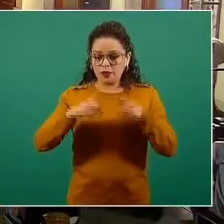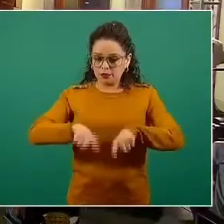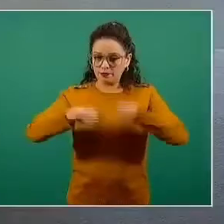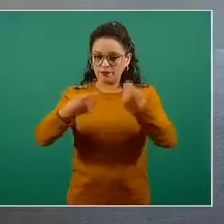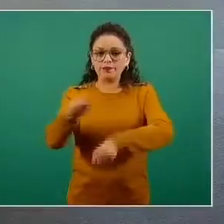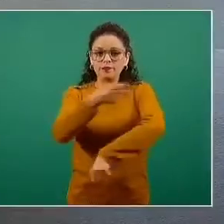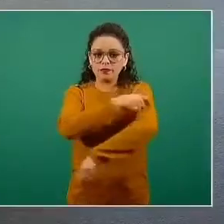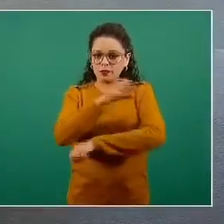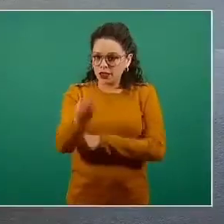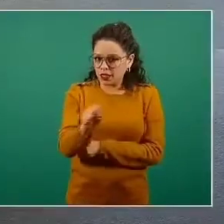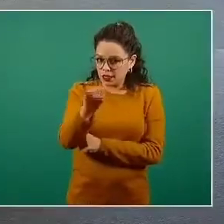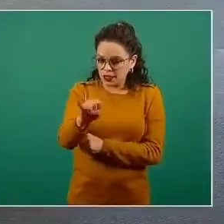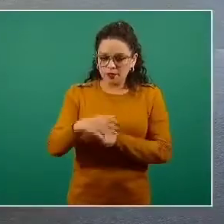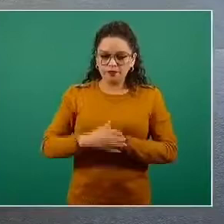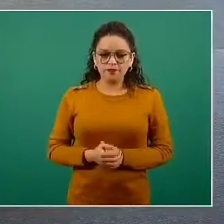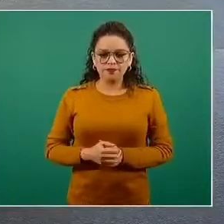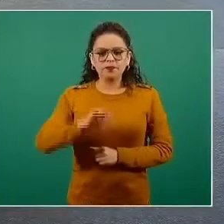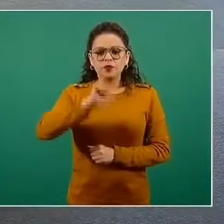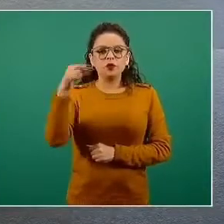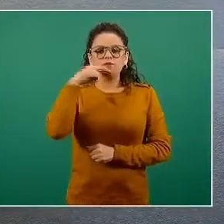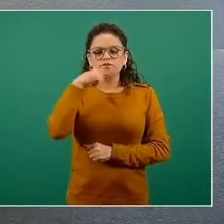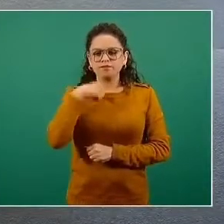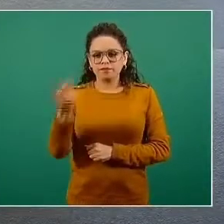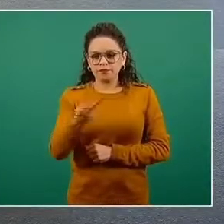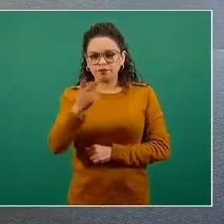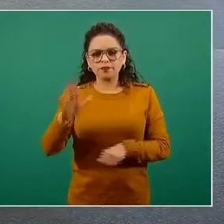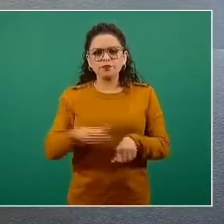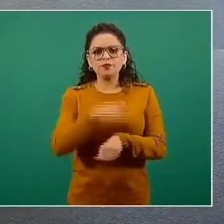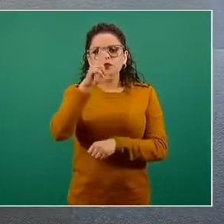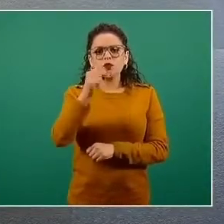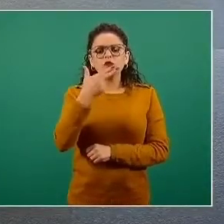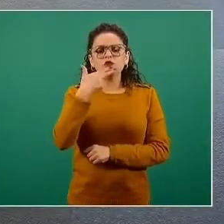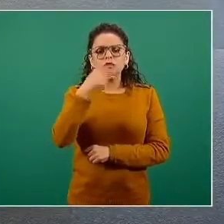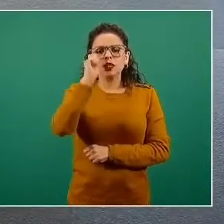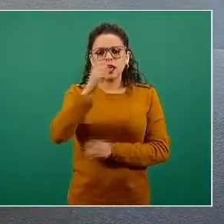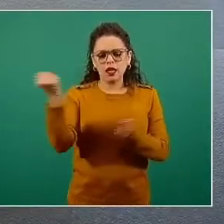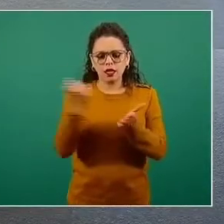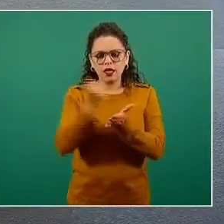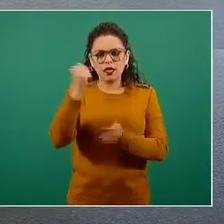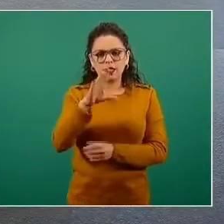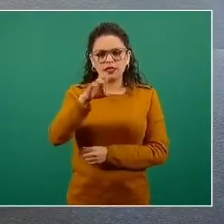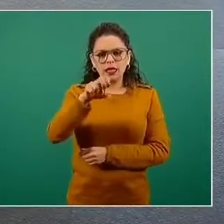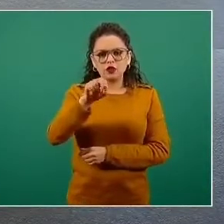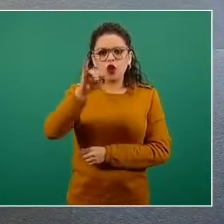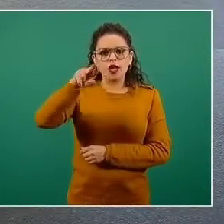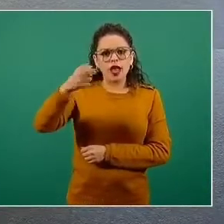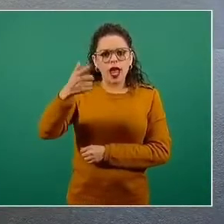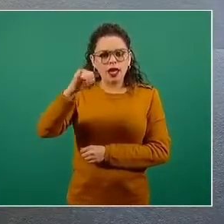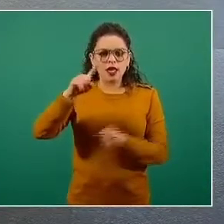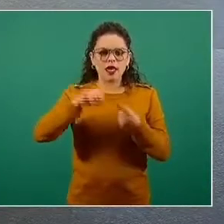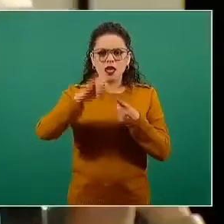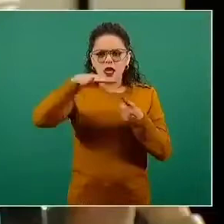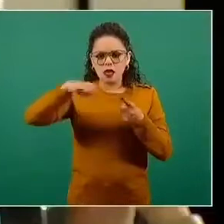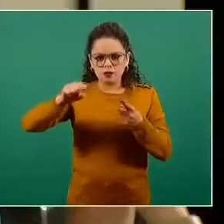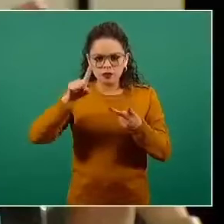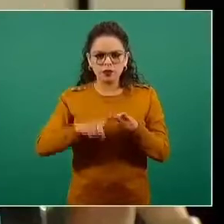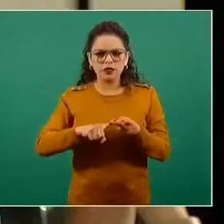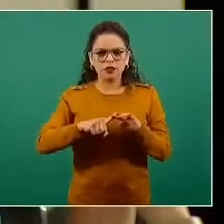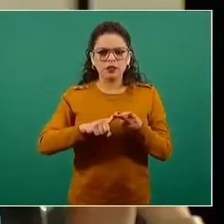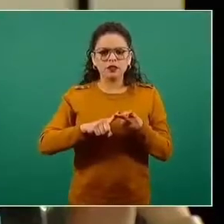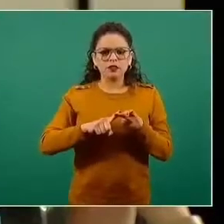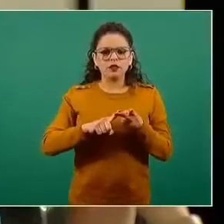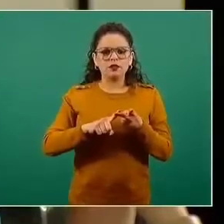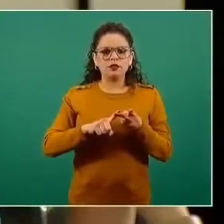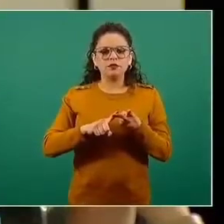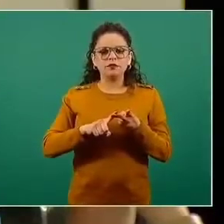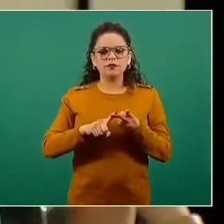¿por qué no se usaron o no se están usando, o usted infórmenos si se están usando, los censos del INEGI, el padrón del IMSS, el padrón de jubilados del